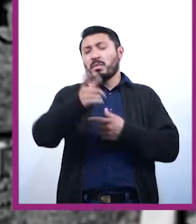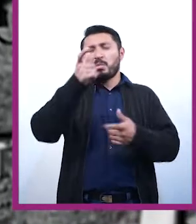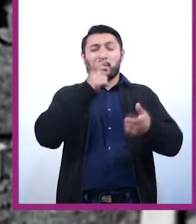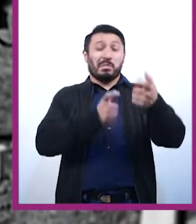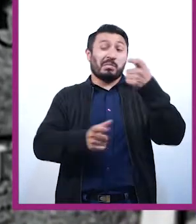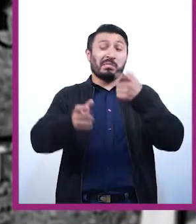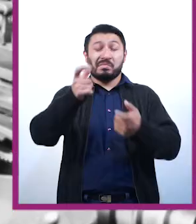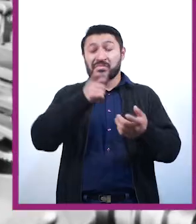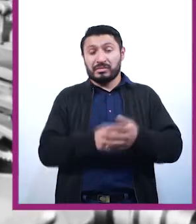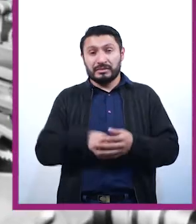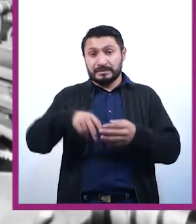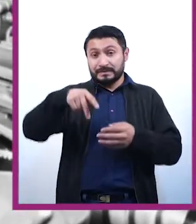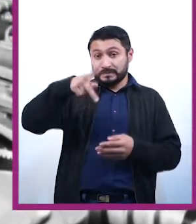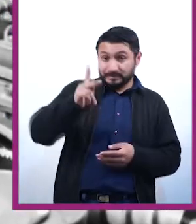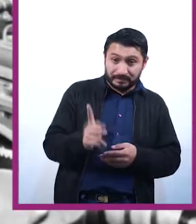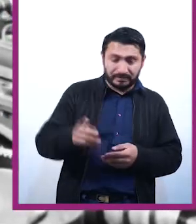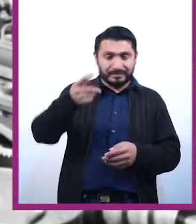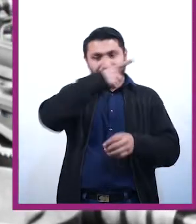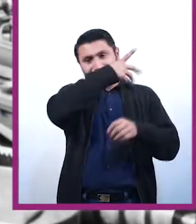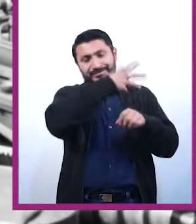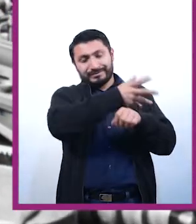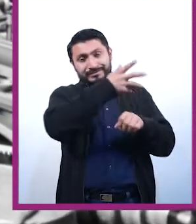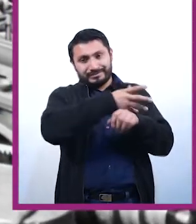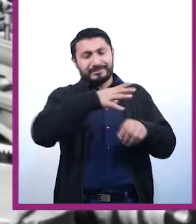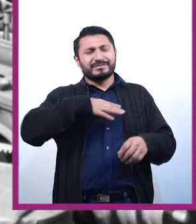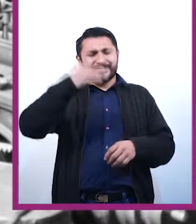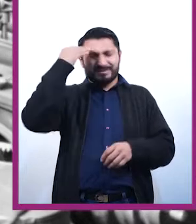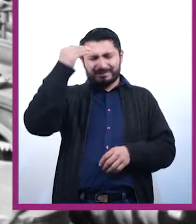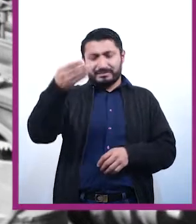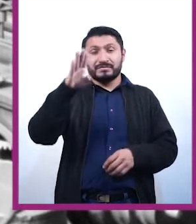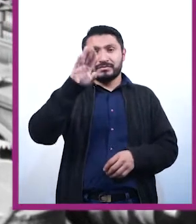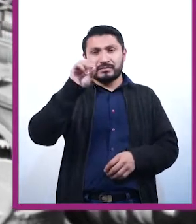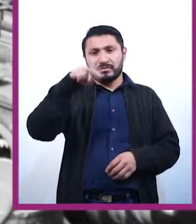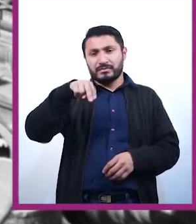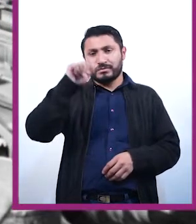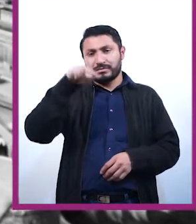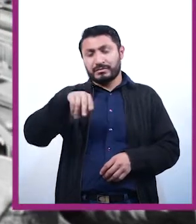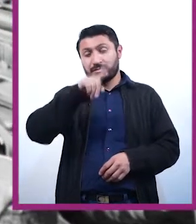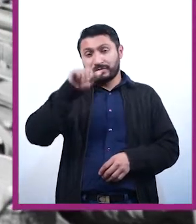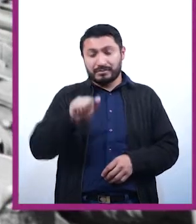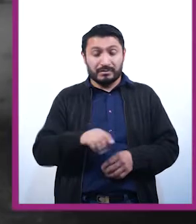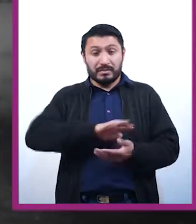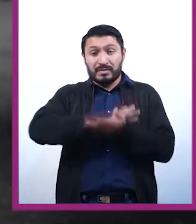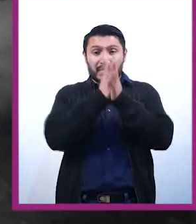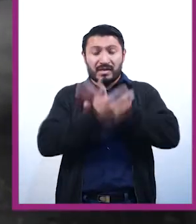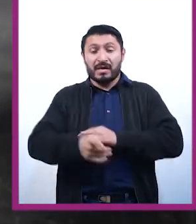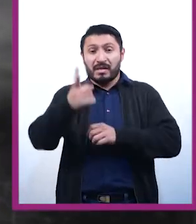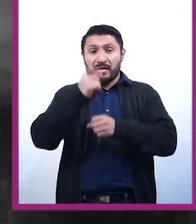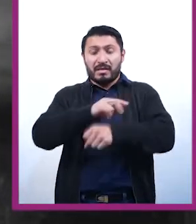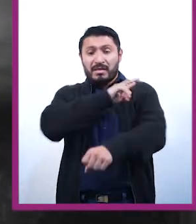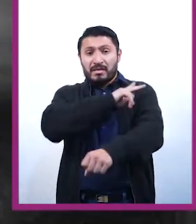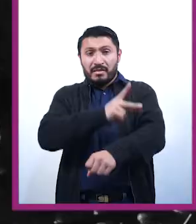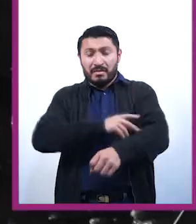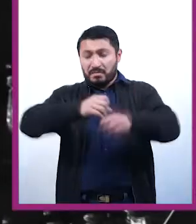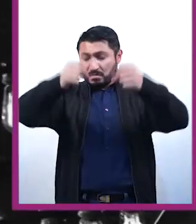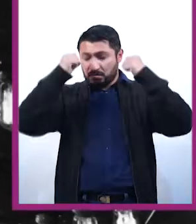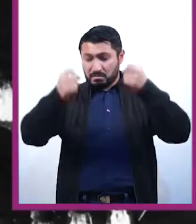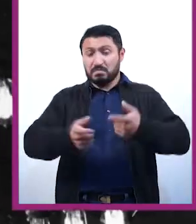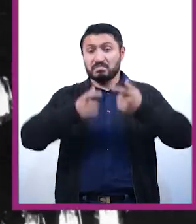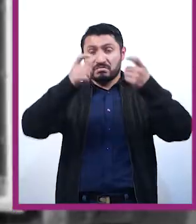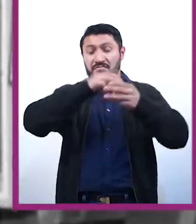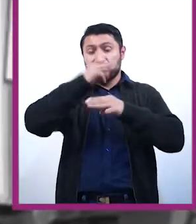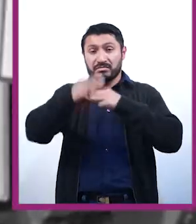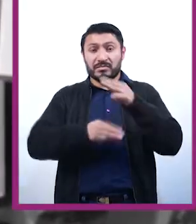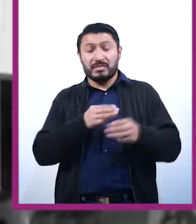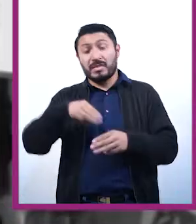una fuerte crisis económica. En cambio, Estados Unidos vive tiempos de bonanza y se convierte en la primera potencia económica